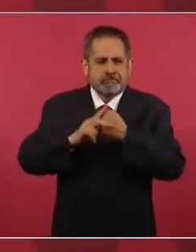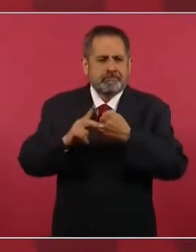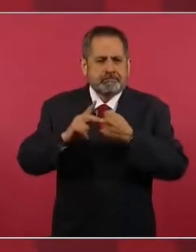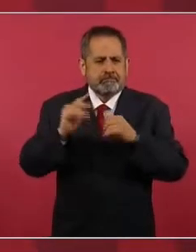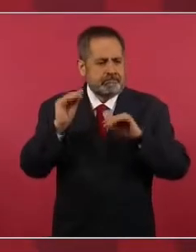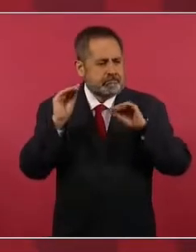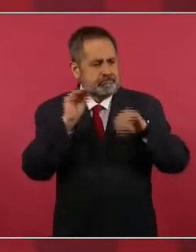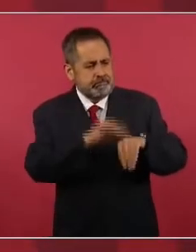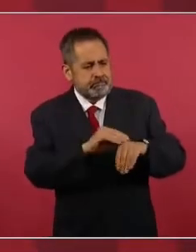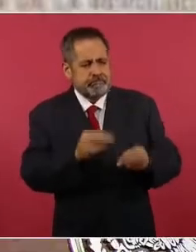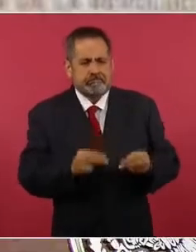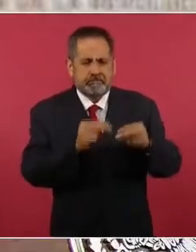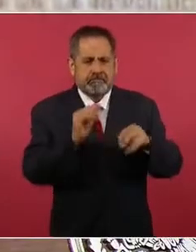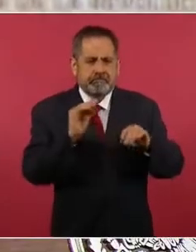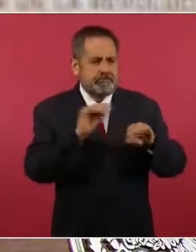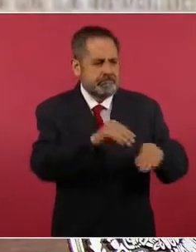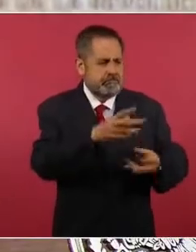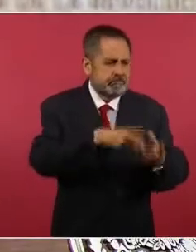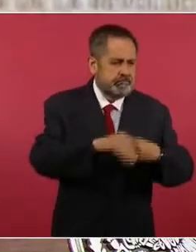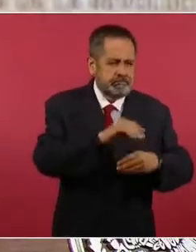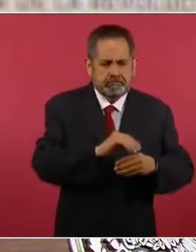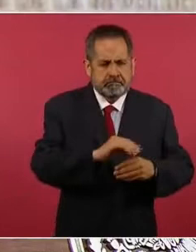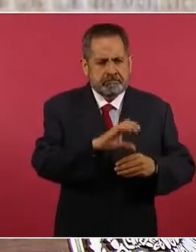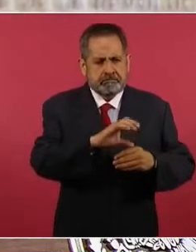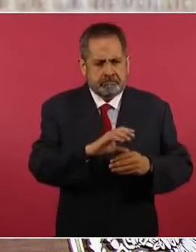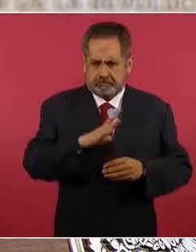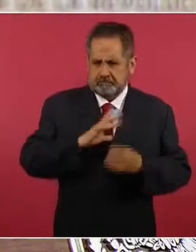se mantienen, no hay ningún problema.